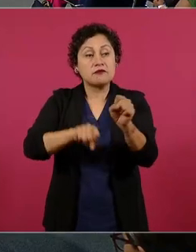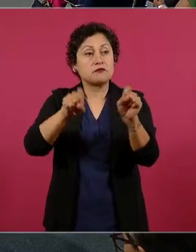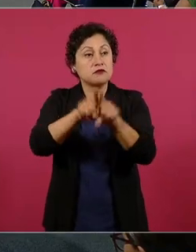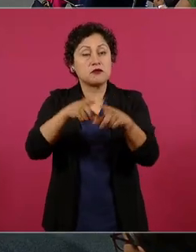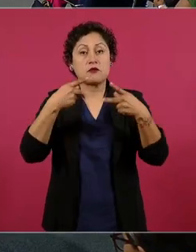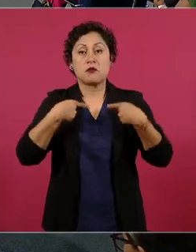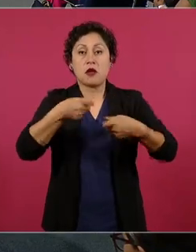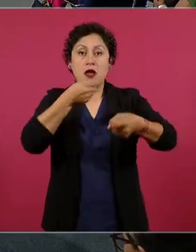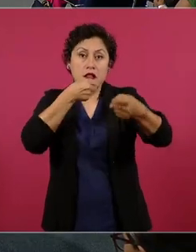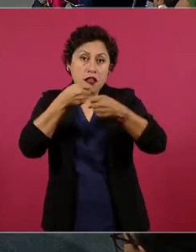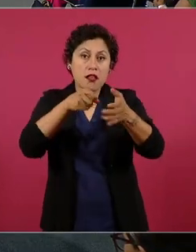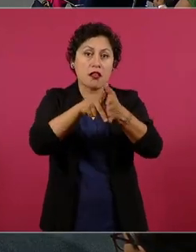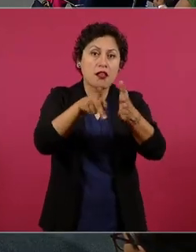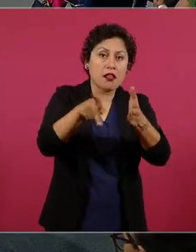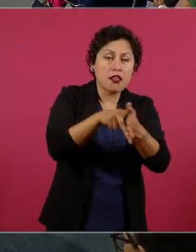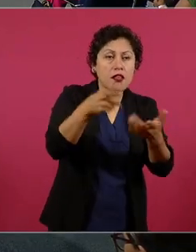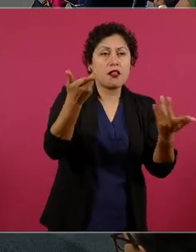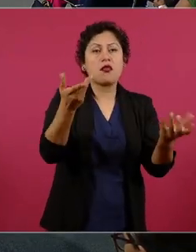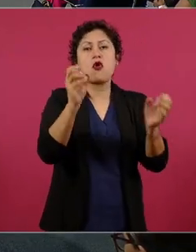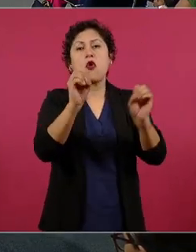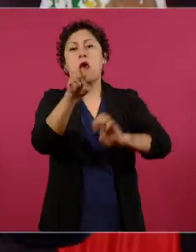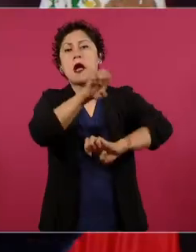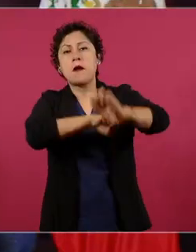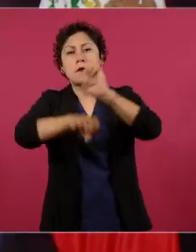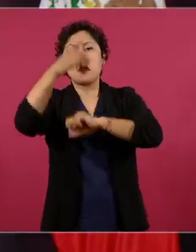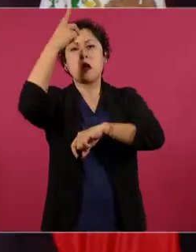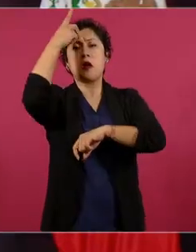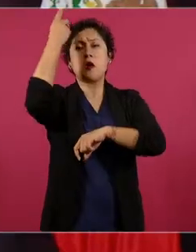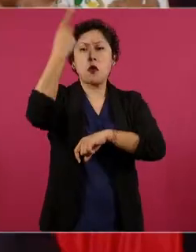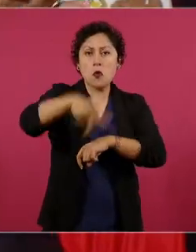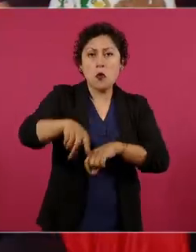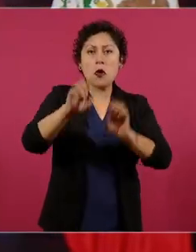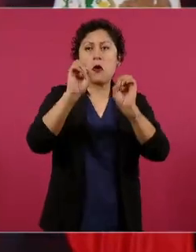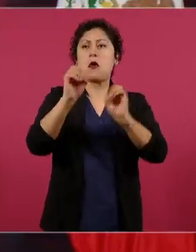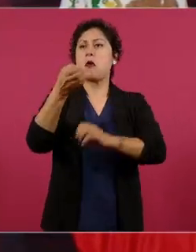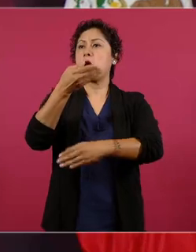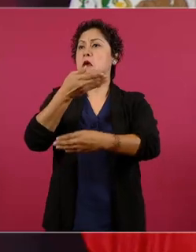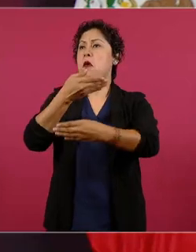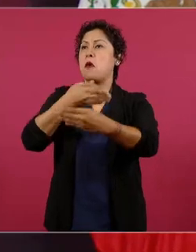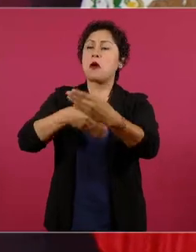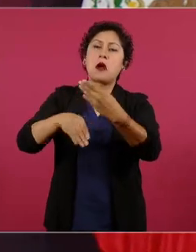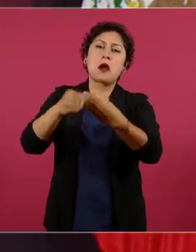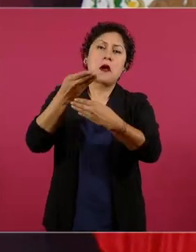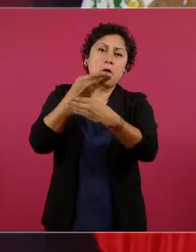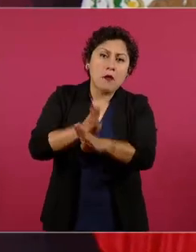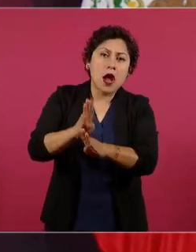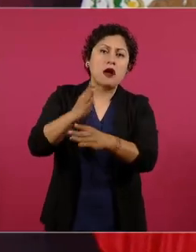empresarios, banqueros, no, nada.